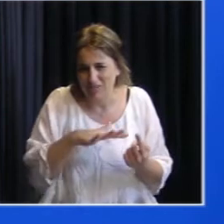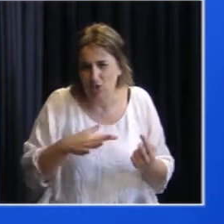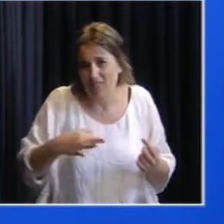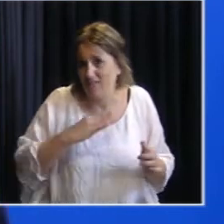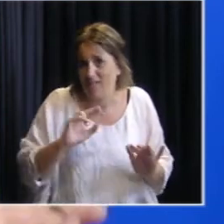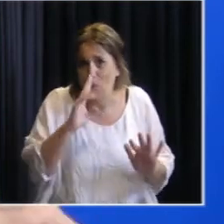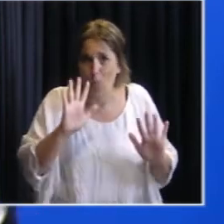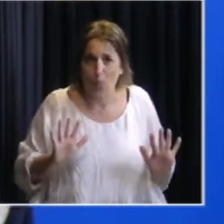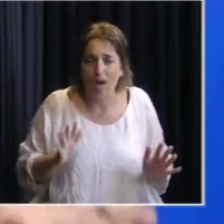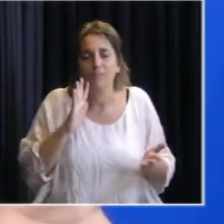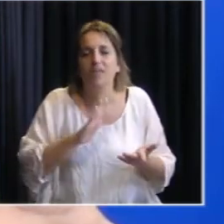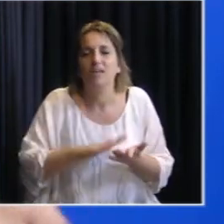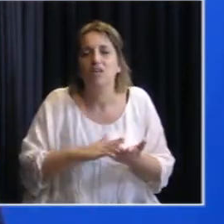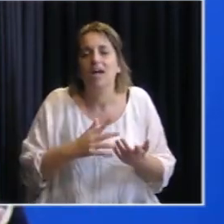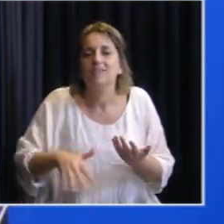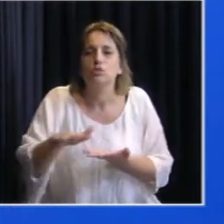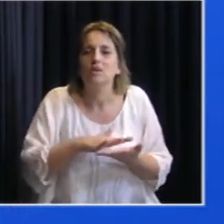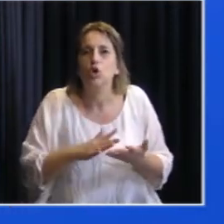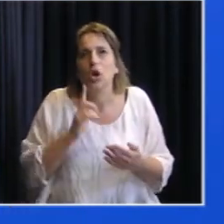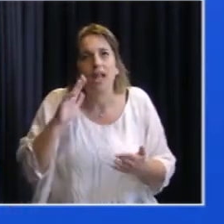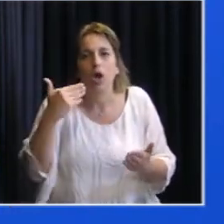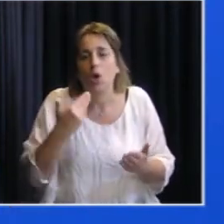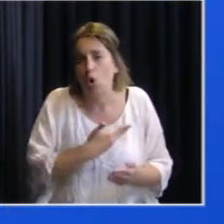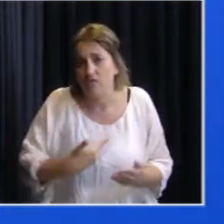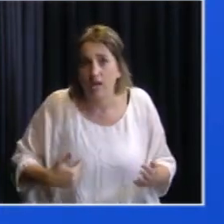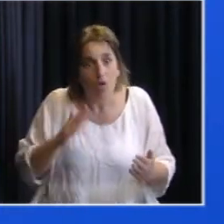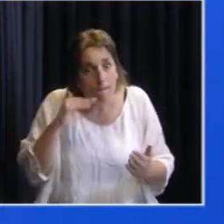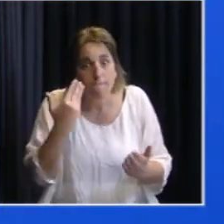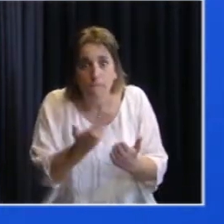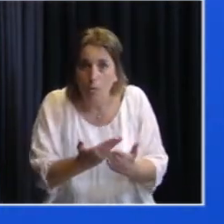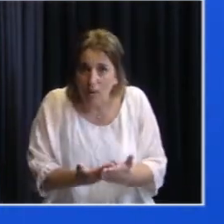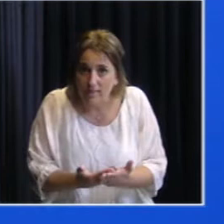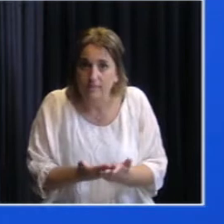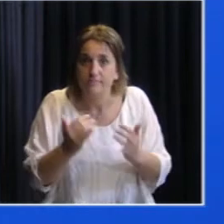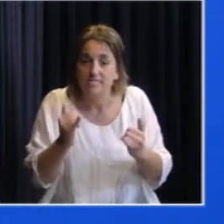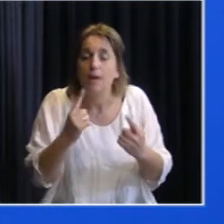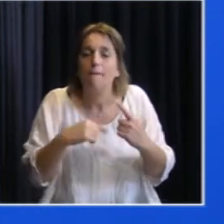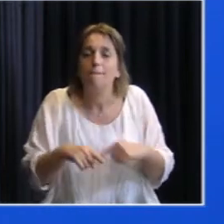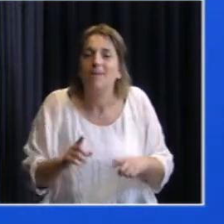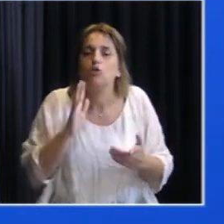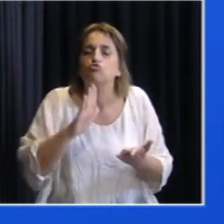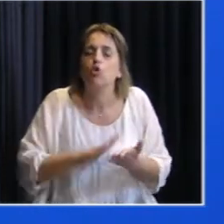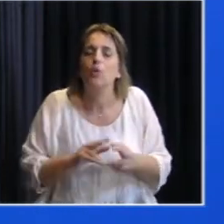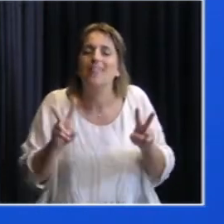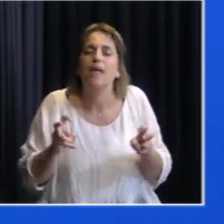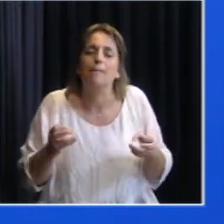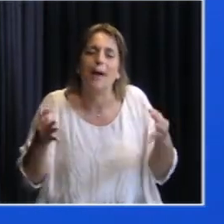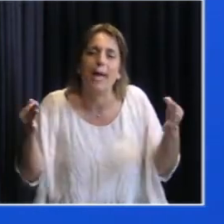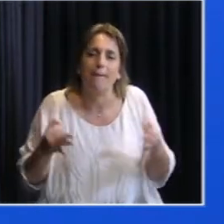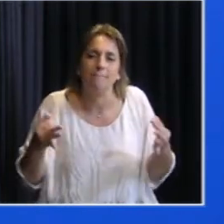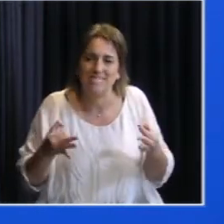ante medidas que el gobierno propone es puede estar presente sobre el tema puntual